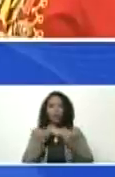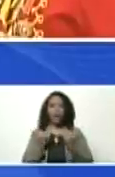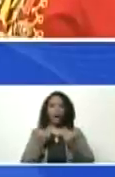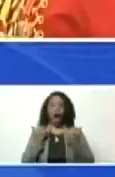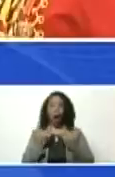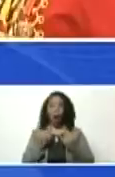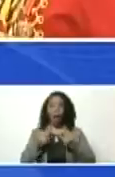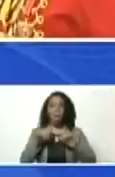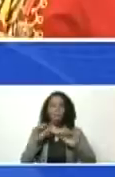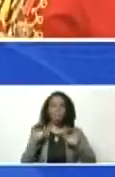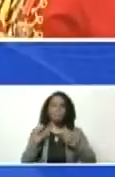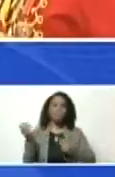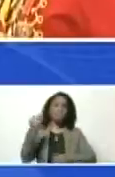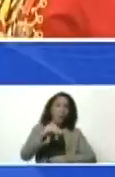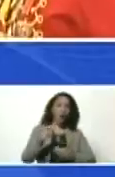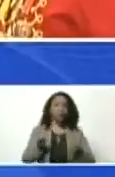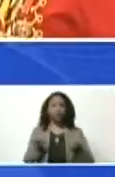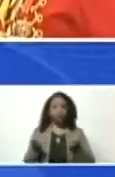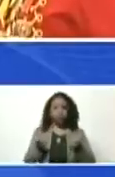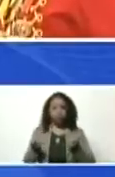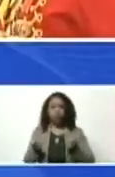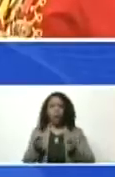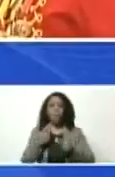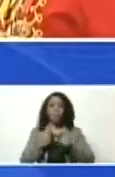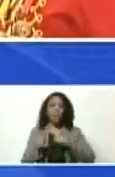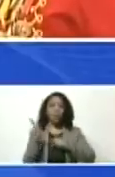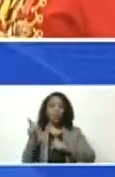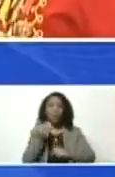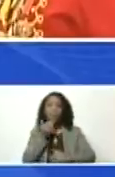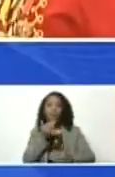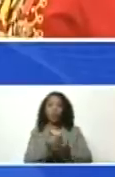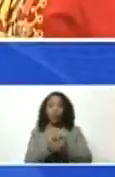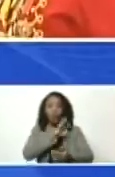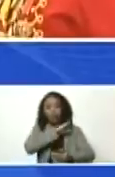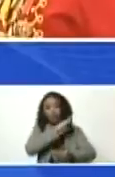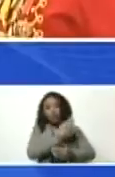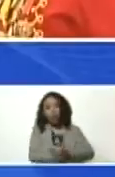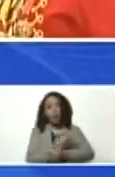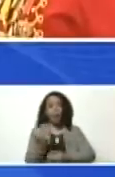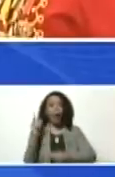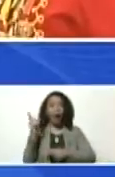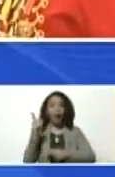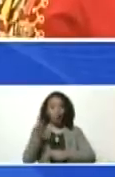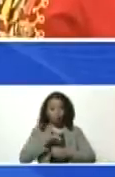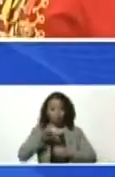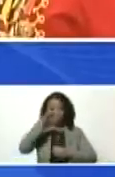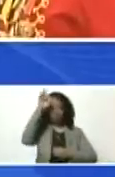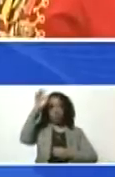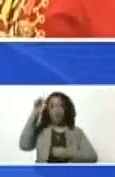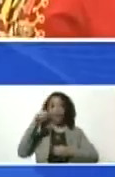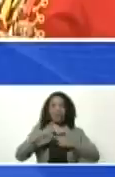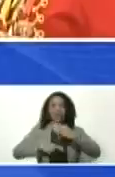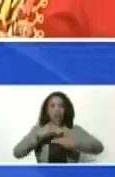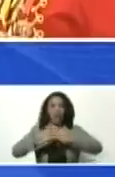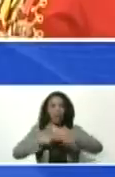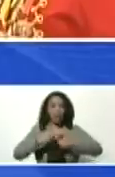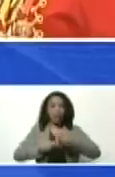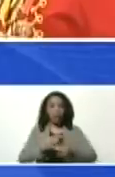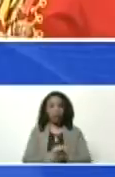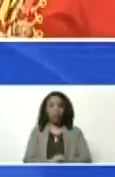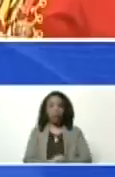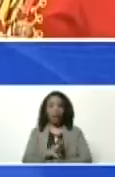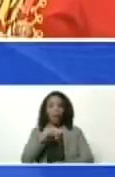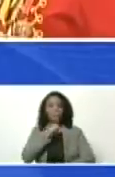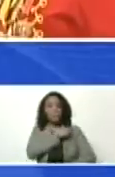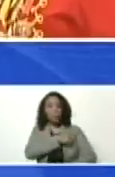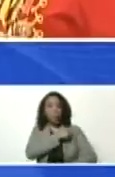controlada, pero que nos ha permitido fortalecer el espíritu revolucionario, la